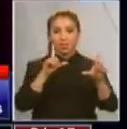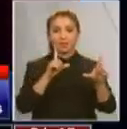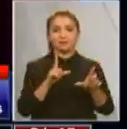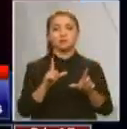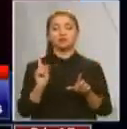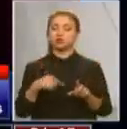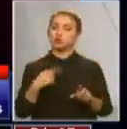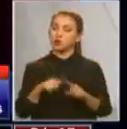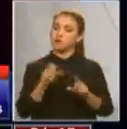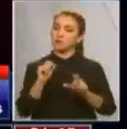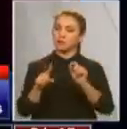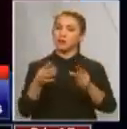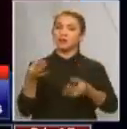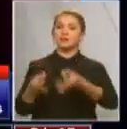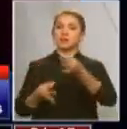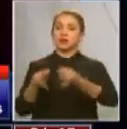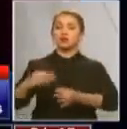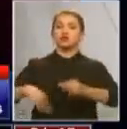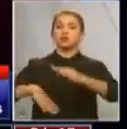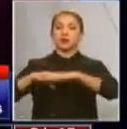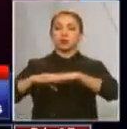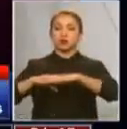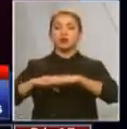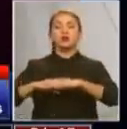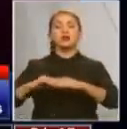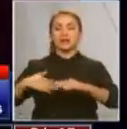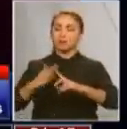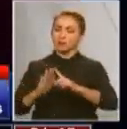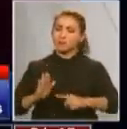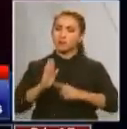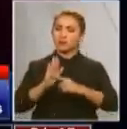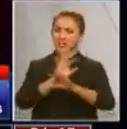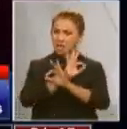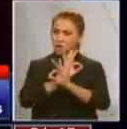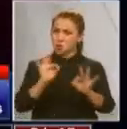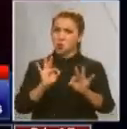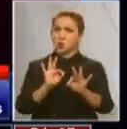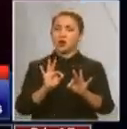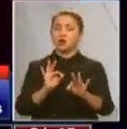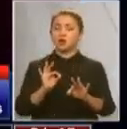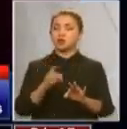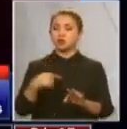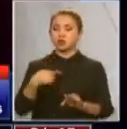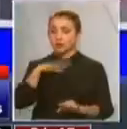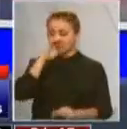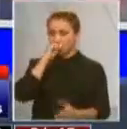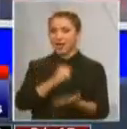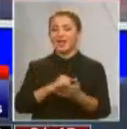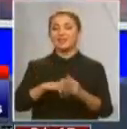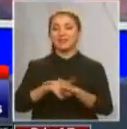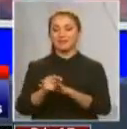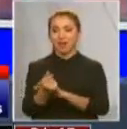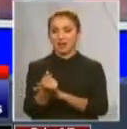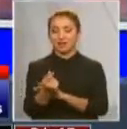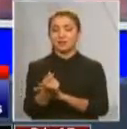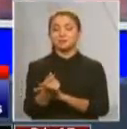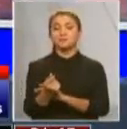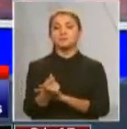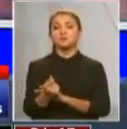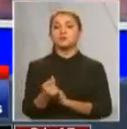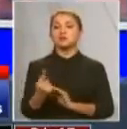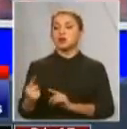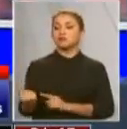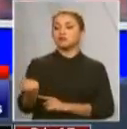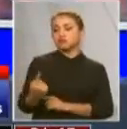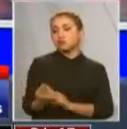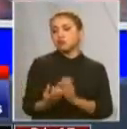vamos a defender en los tribunales superiores y vamos a demostrar que jamás estuvo en nuestro ánimo estafar. Pero, senador, usted dice estaba recién